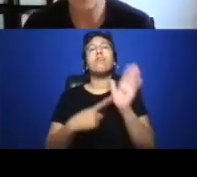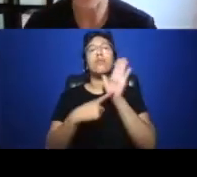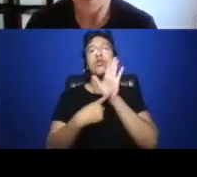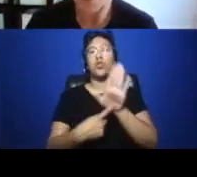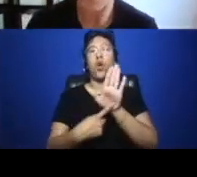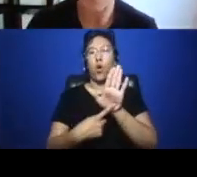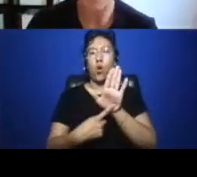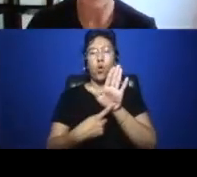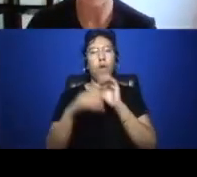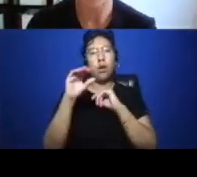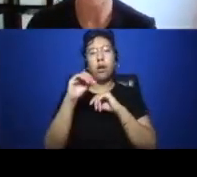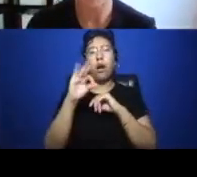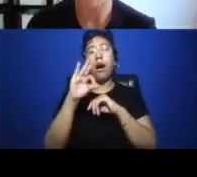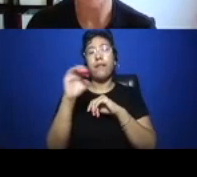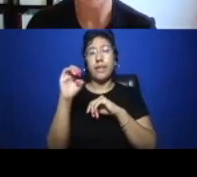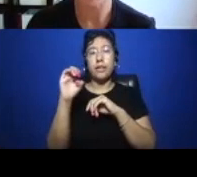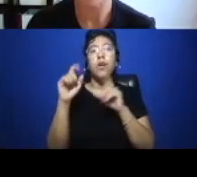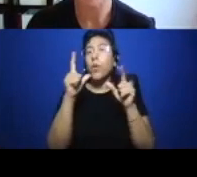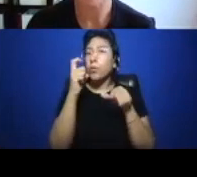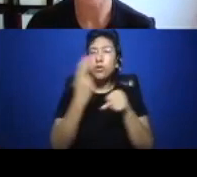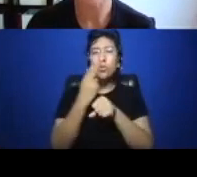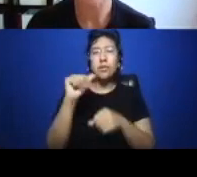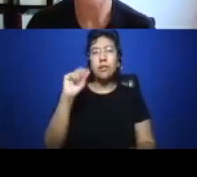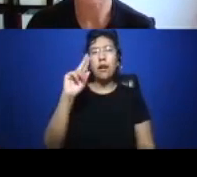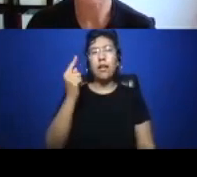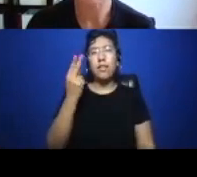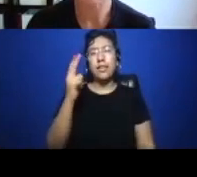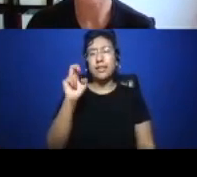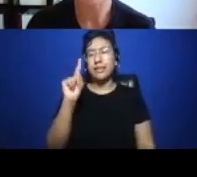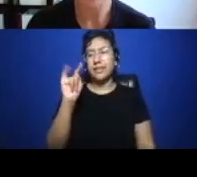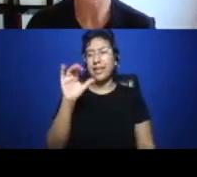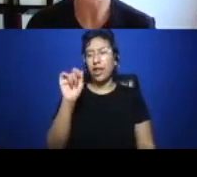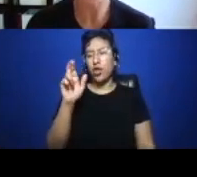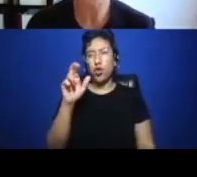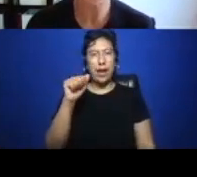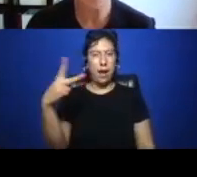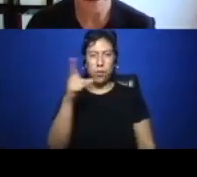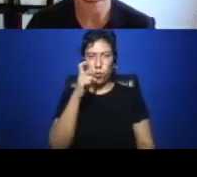Entonces, quiero enseñarles una aplicación de autenticación.